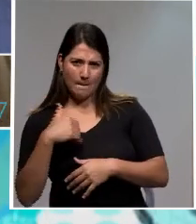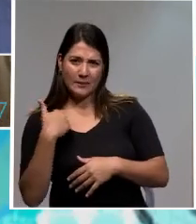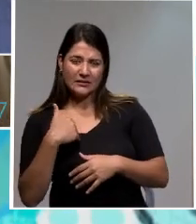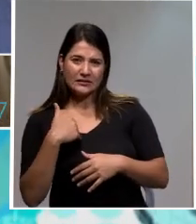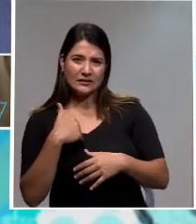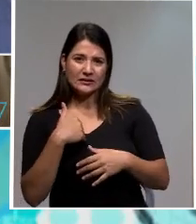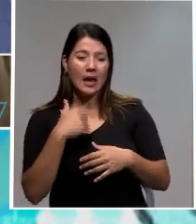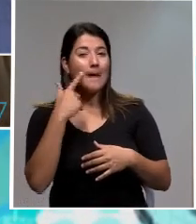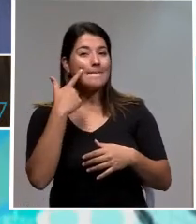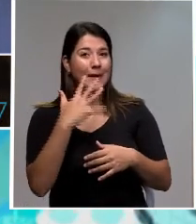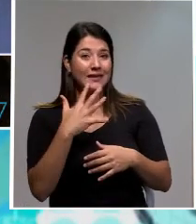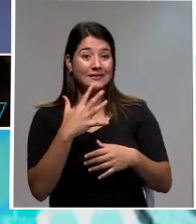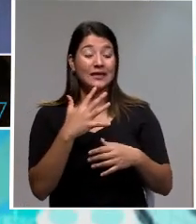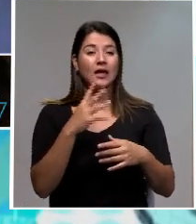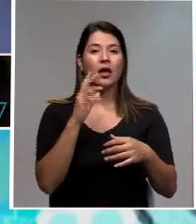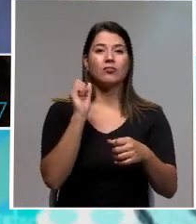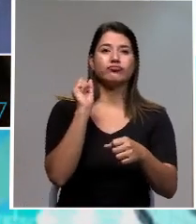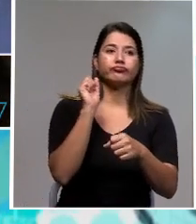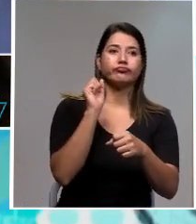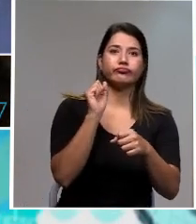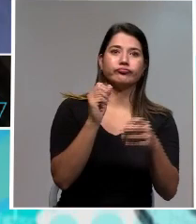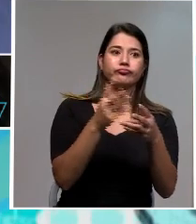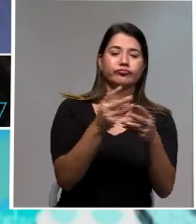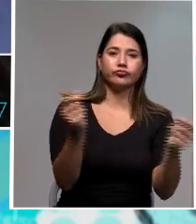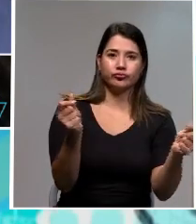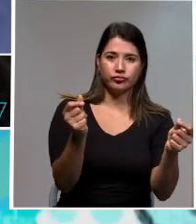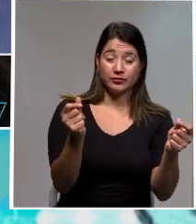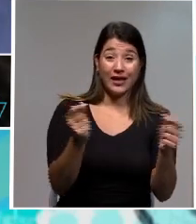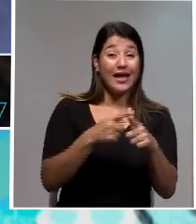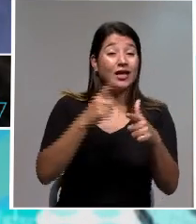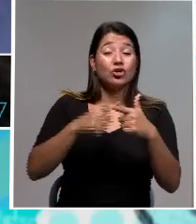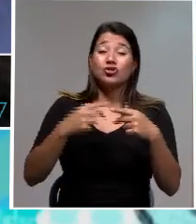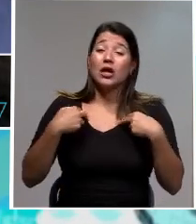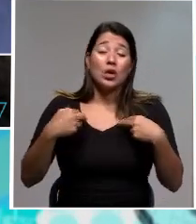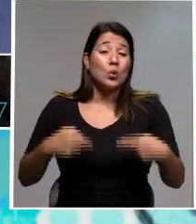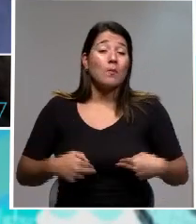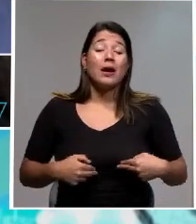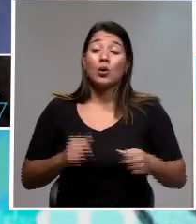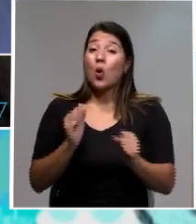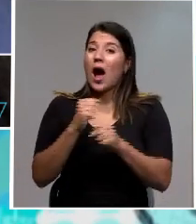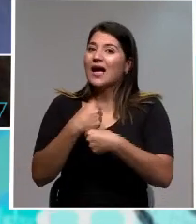ha causado la alteración de muchos ecosistemas en la biosfera,